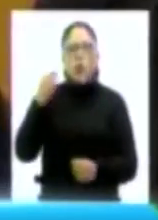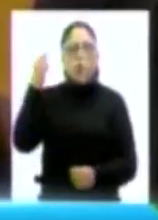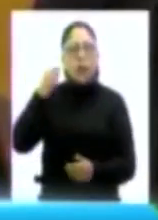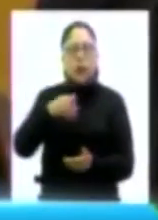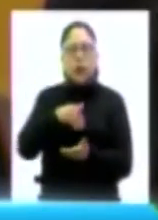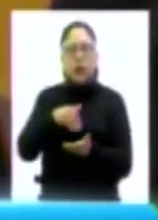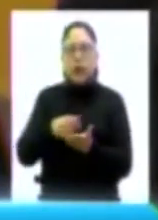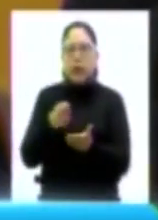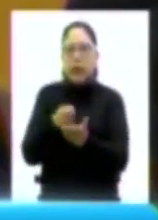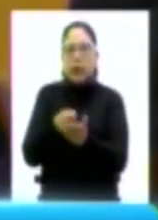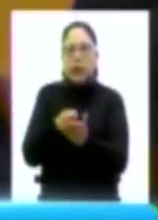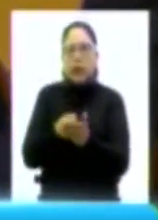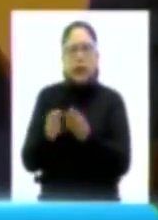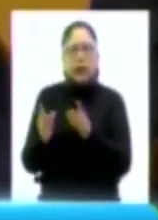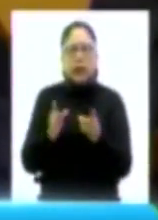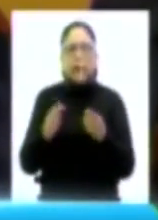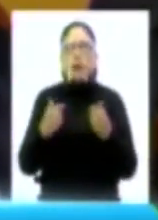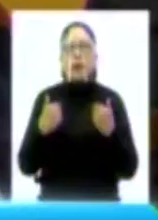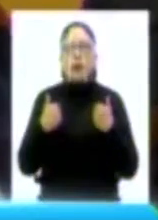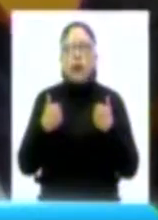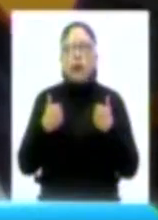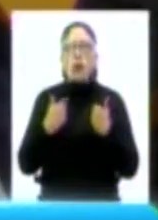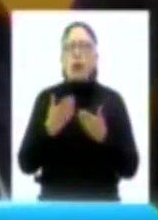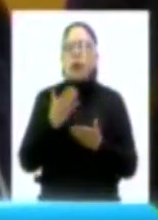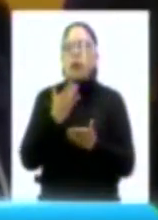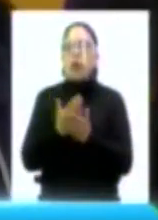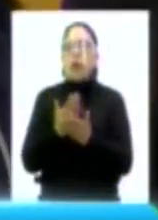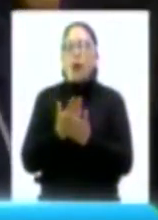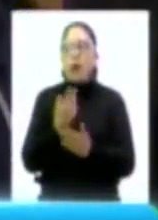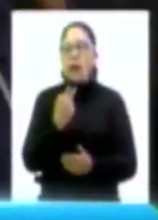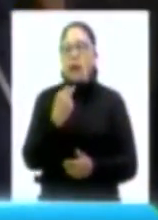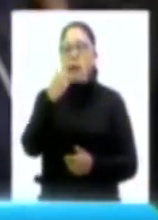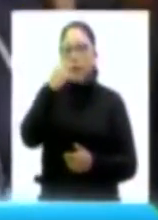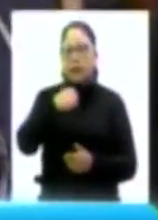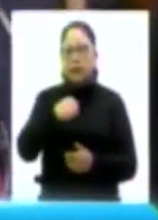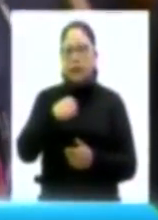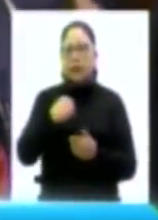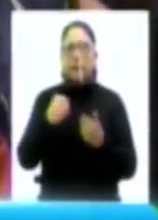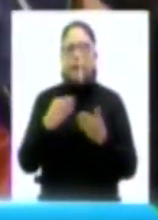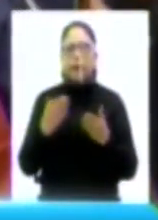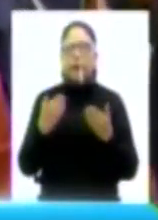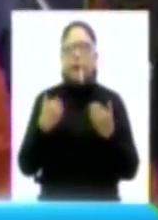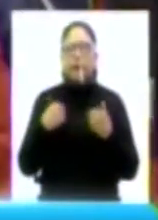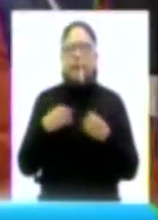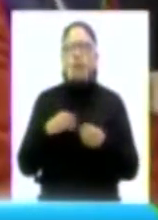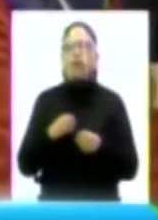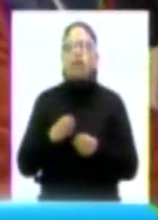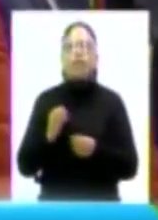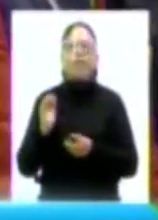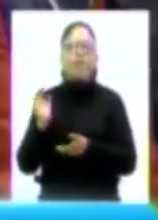central. Es importante destacar que estas pruebas antígeno nasales van a ser distribuidas